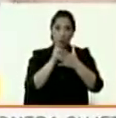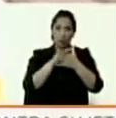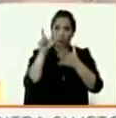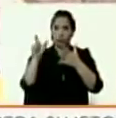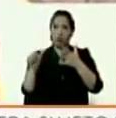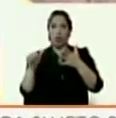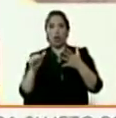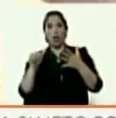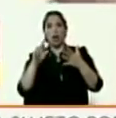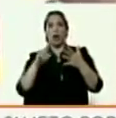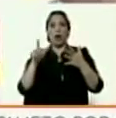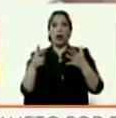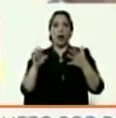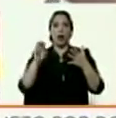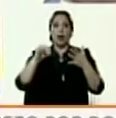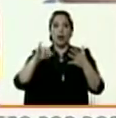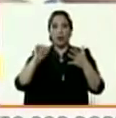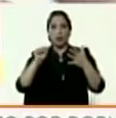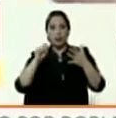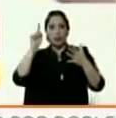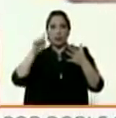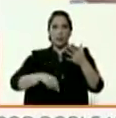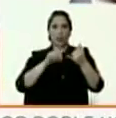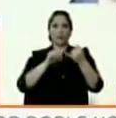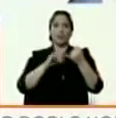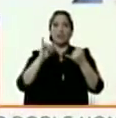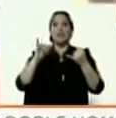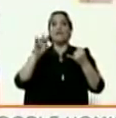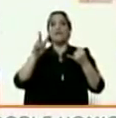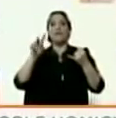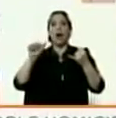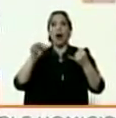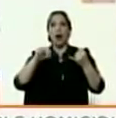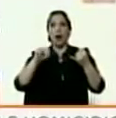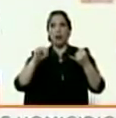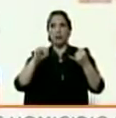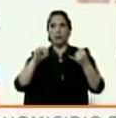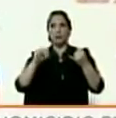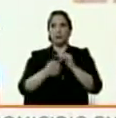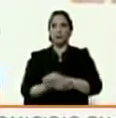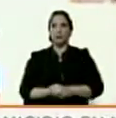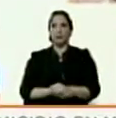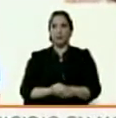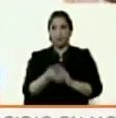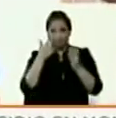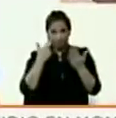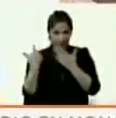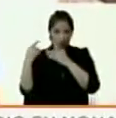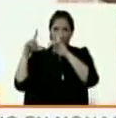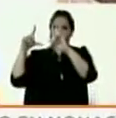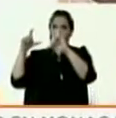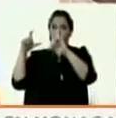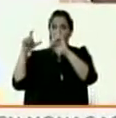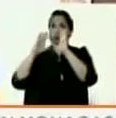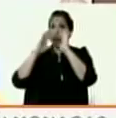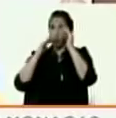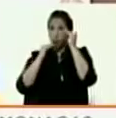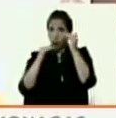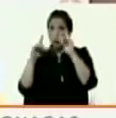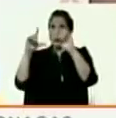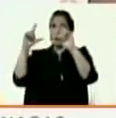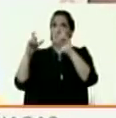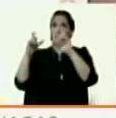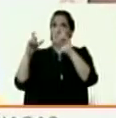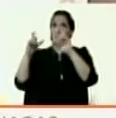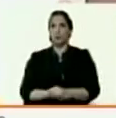Vaca, alias Vaquita, y con el señor Iván Pozo, alias Nandita. Atiendan bien esta fotografía